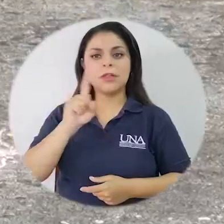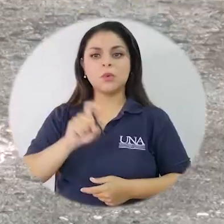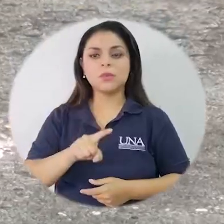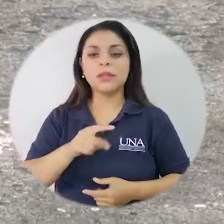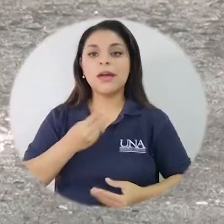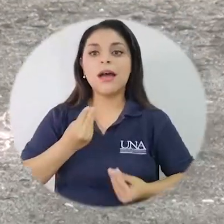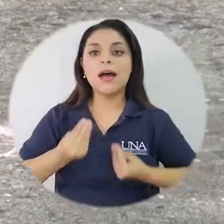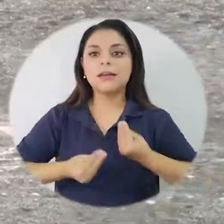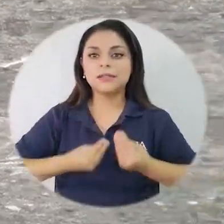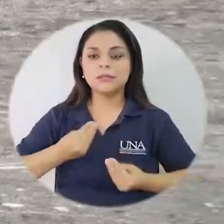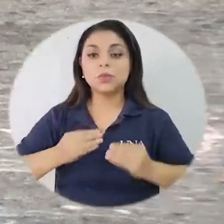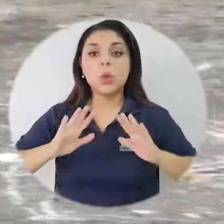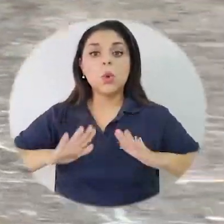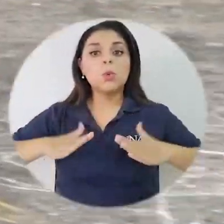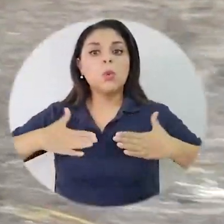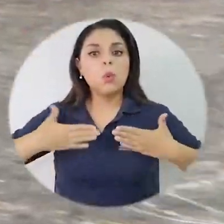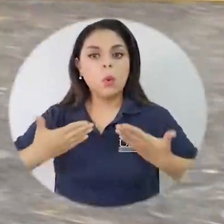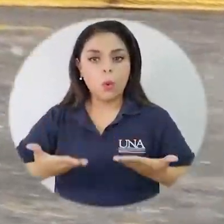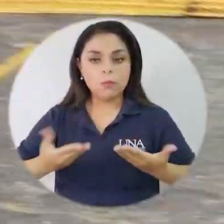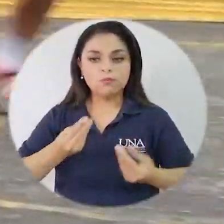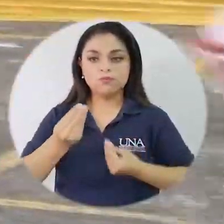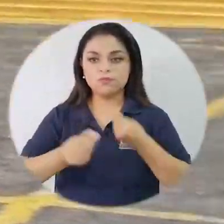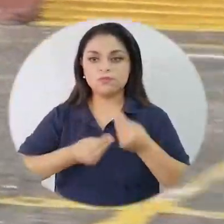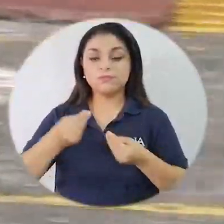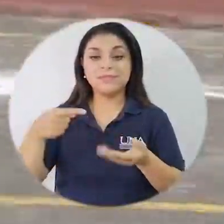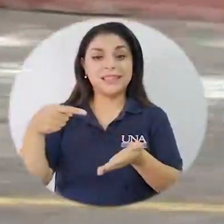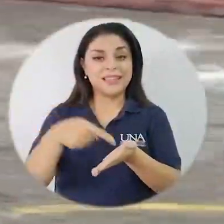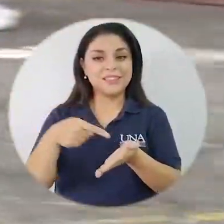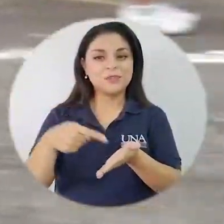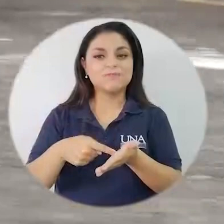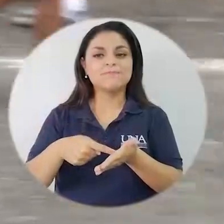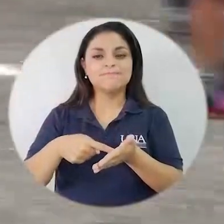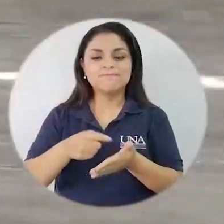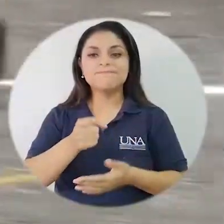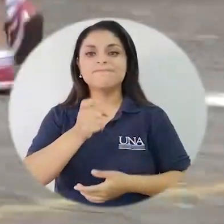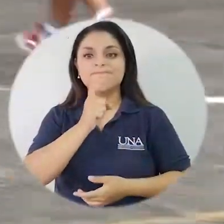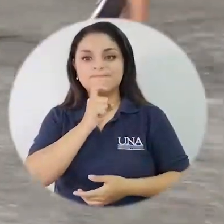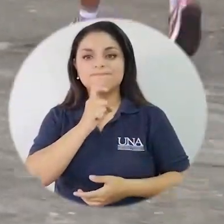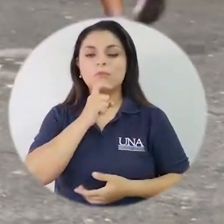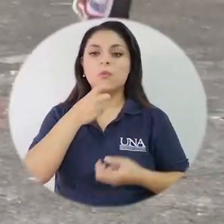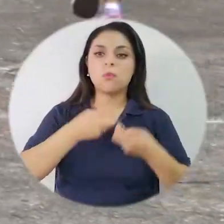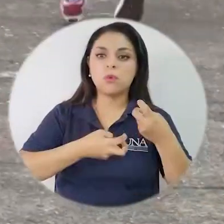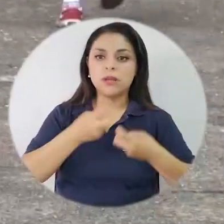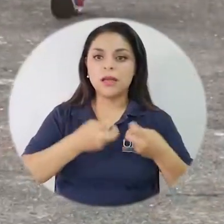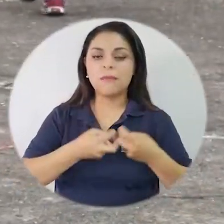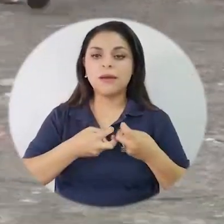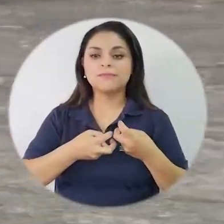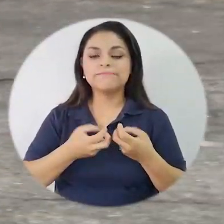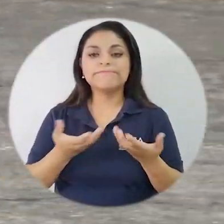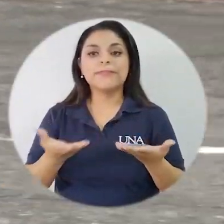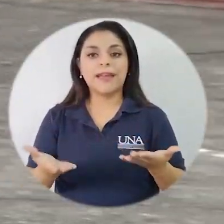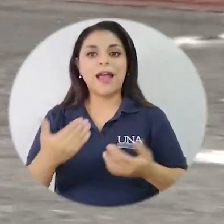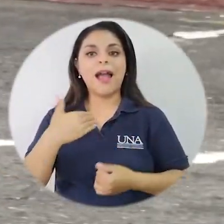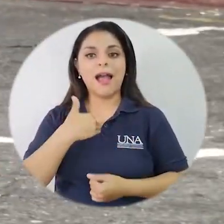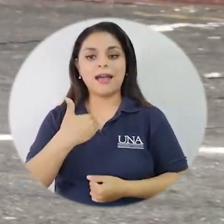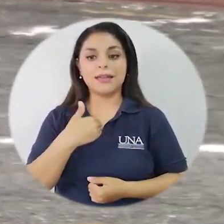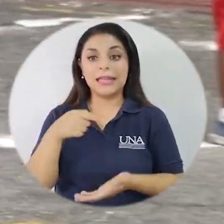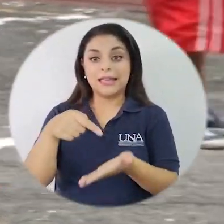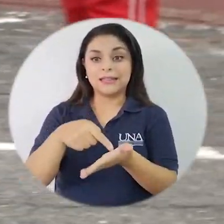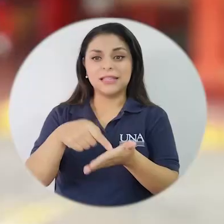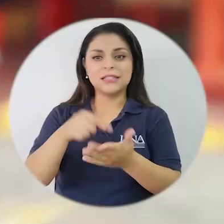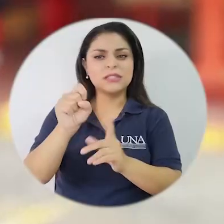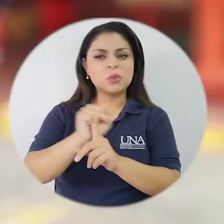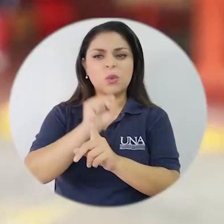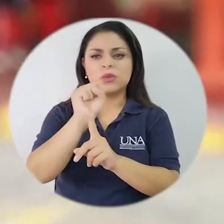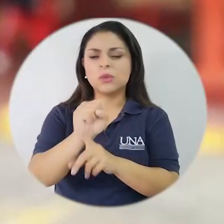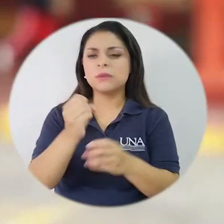lo hacemos? Que ese es el principal dificultad o problemas que podemos encontrar en esta